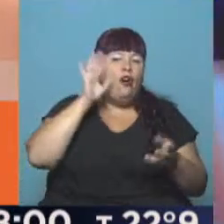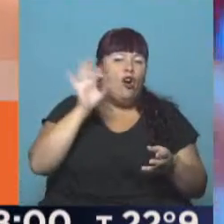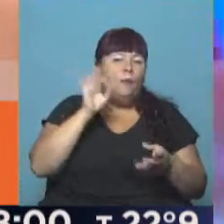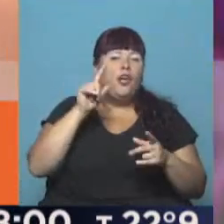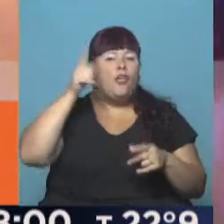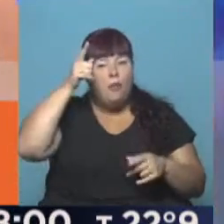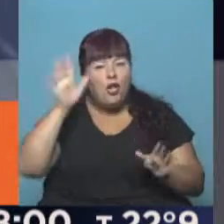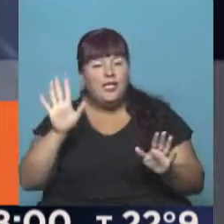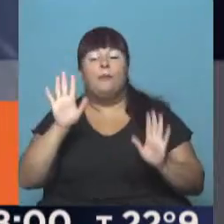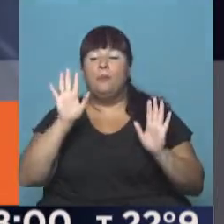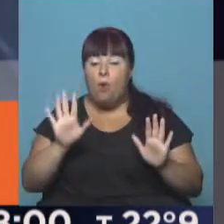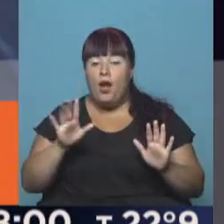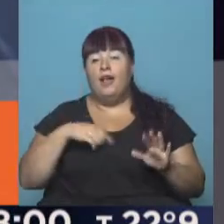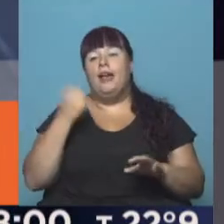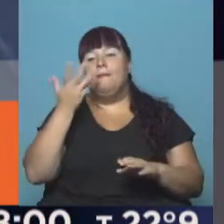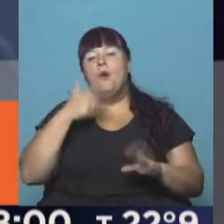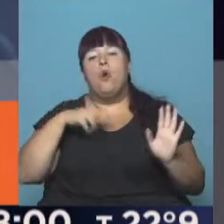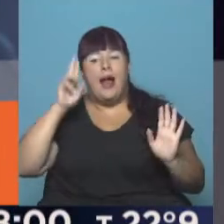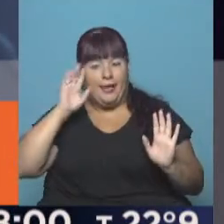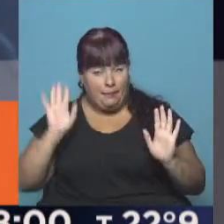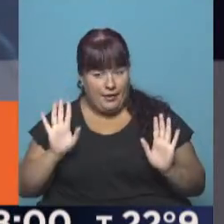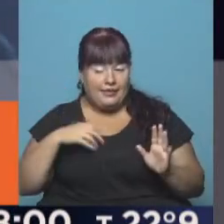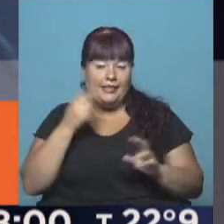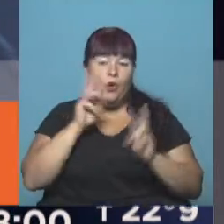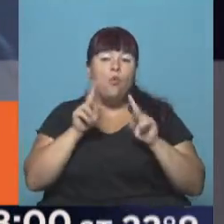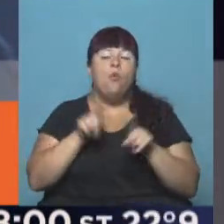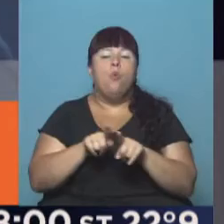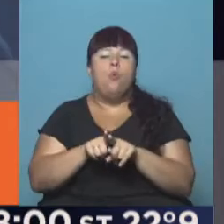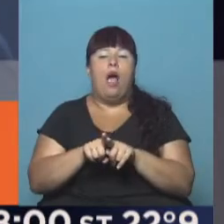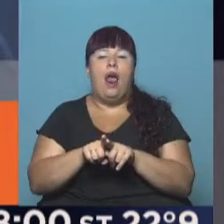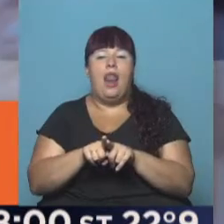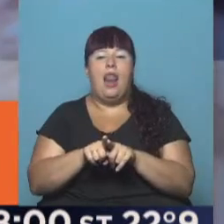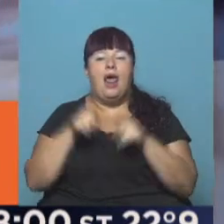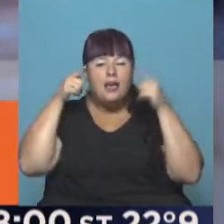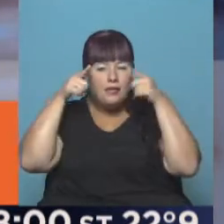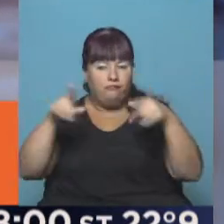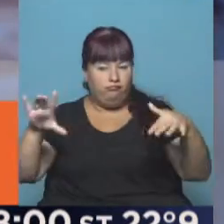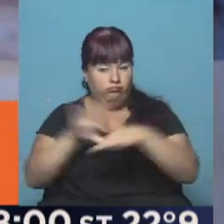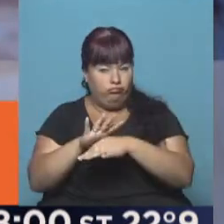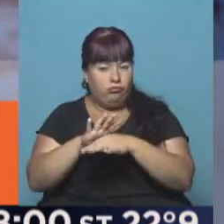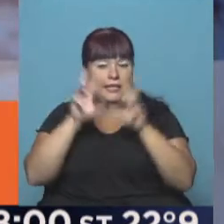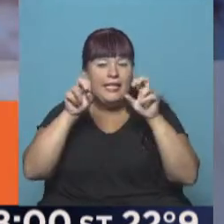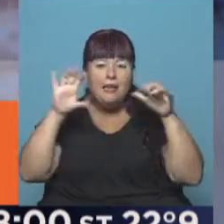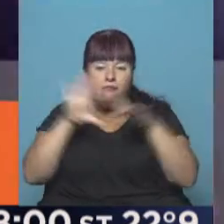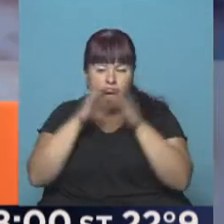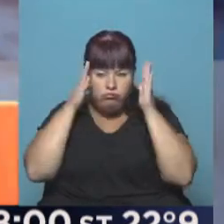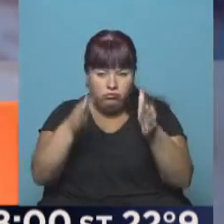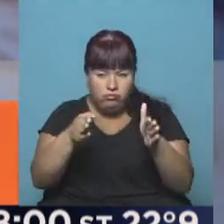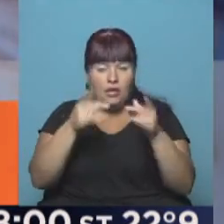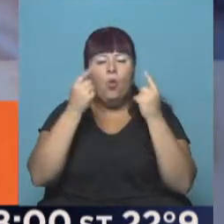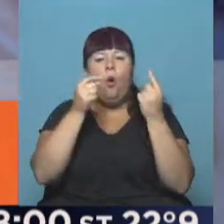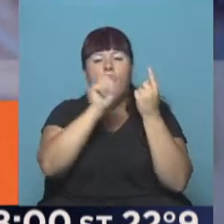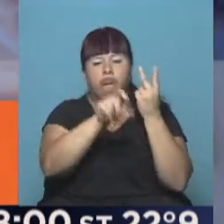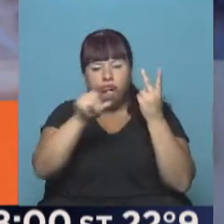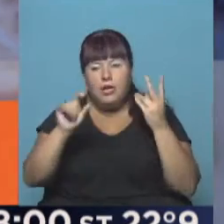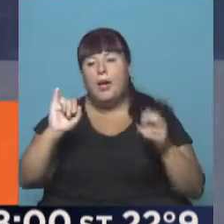de la policía? Bueno, tratamos de ser respetuosos y tener metas concretas, asuntos concretos. Nos centramos en los casos